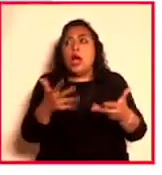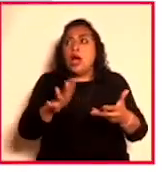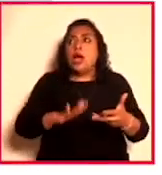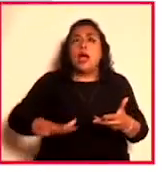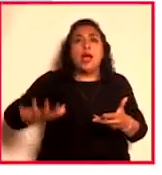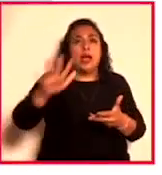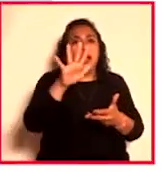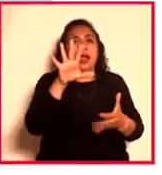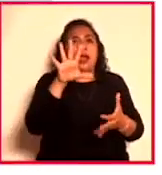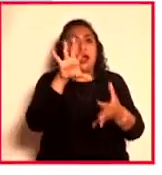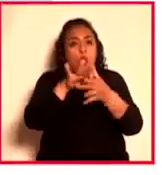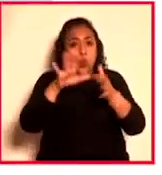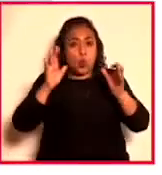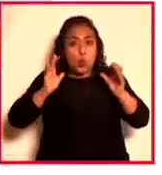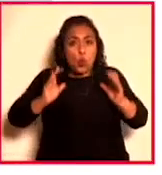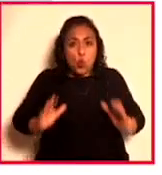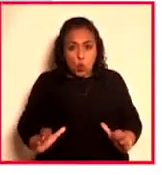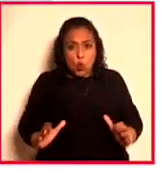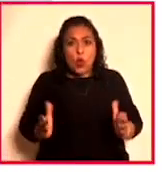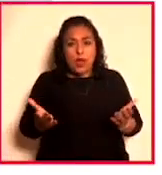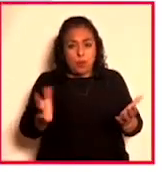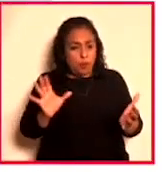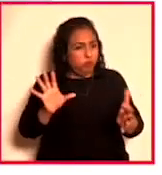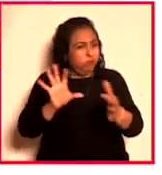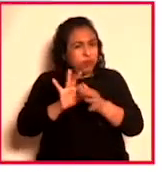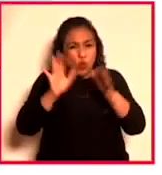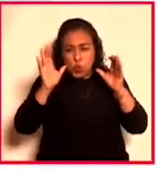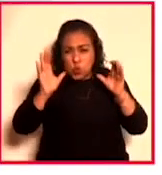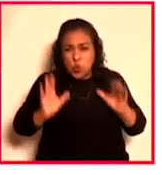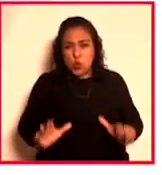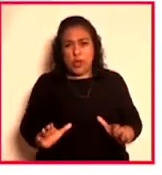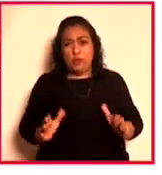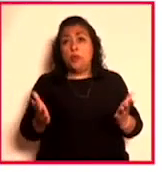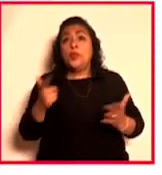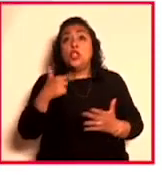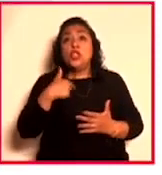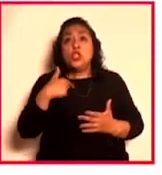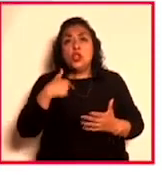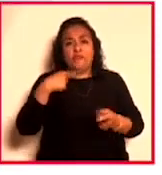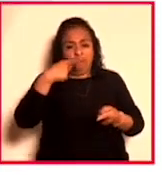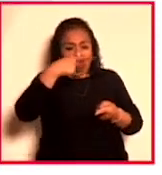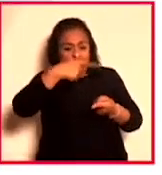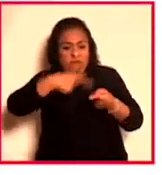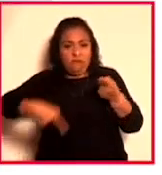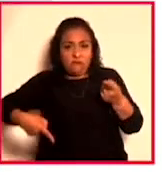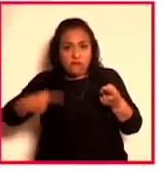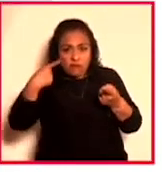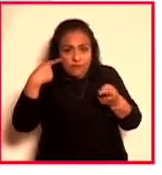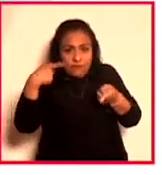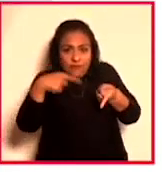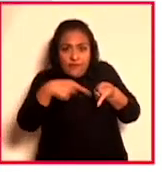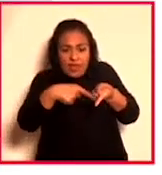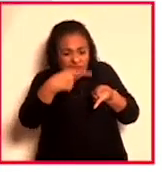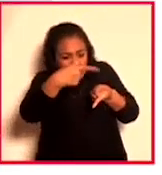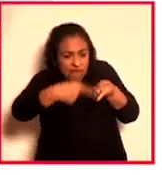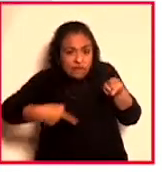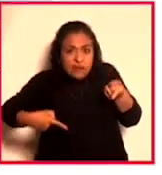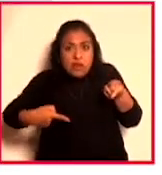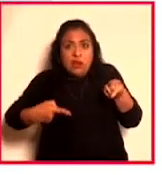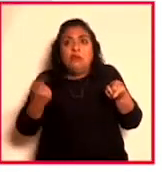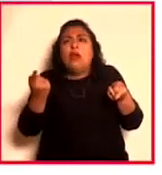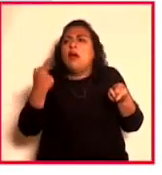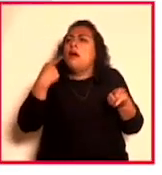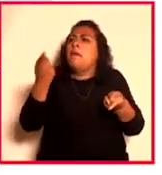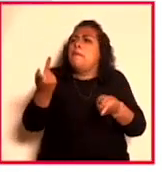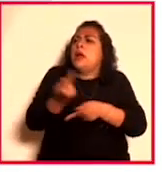algo físico, es completamente físico. Si yo me corto aquí, se nota la cortada y puedes decir qué te pasó,